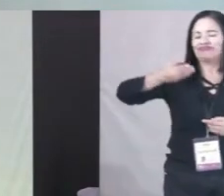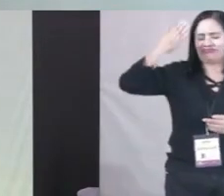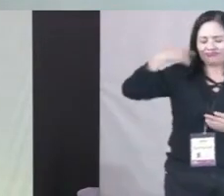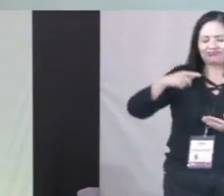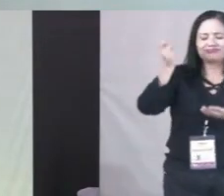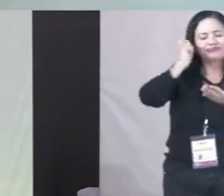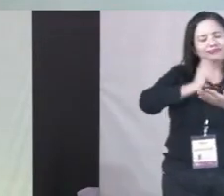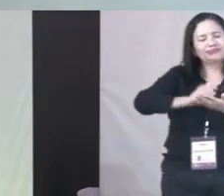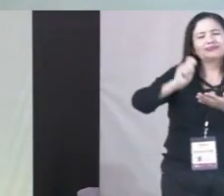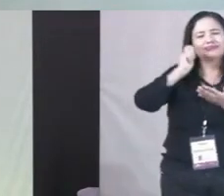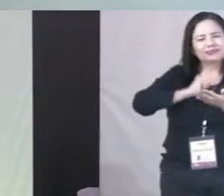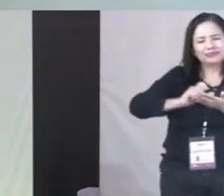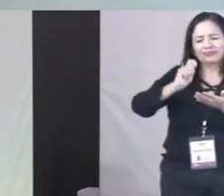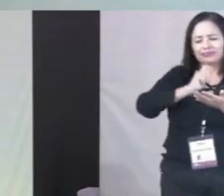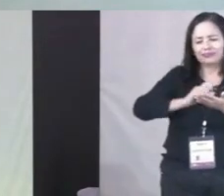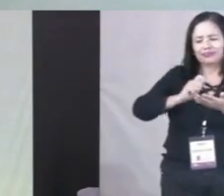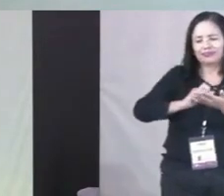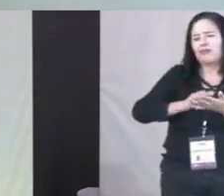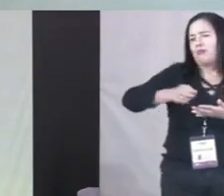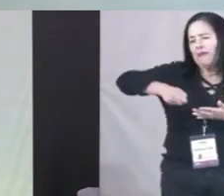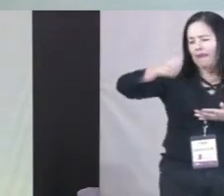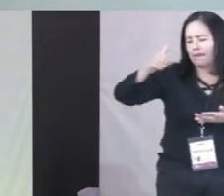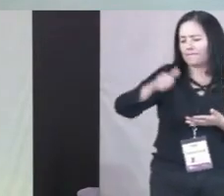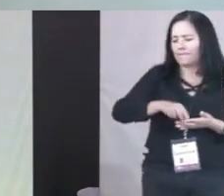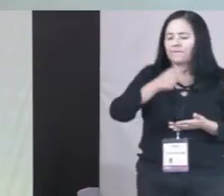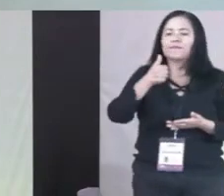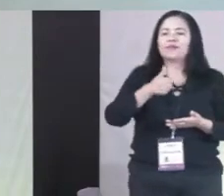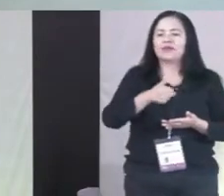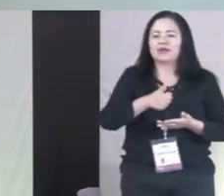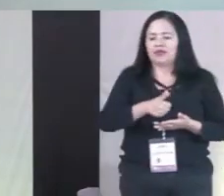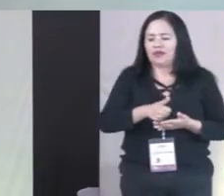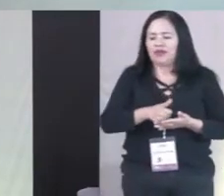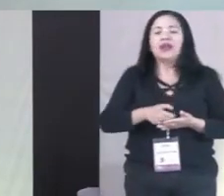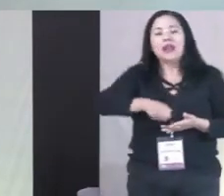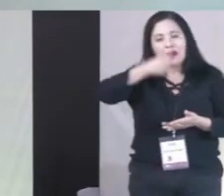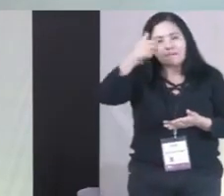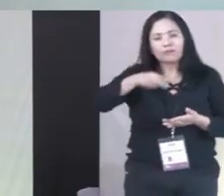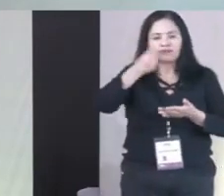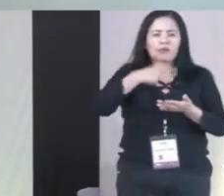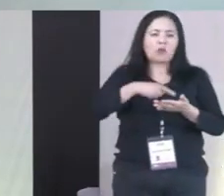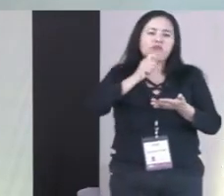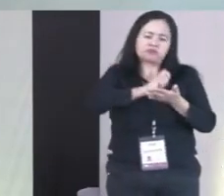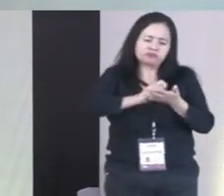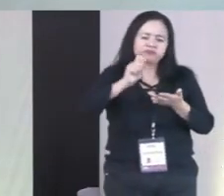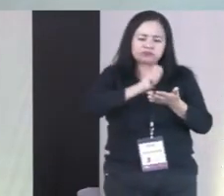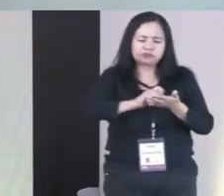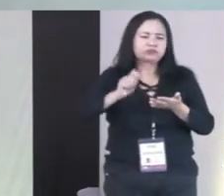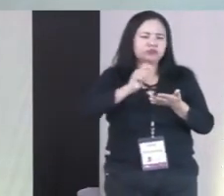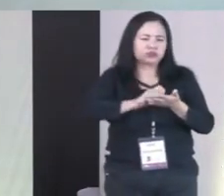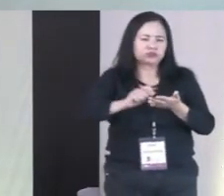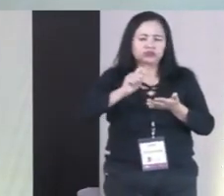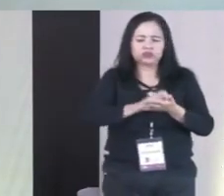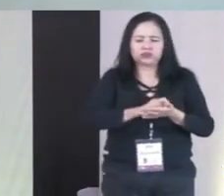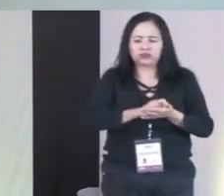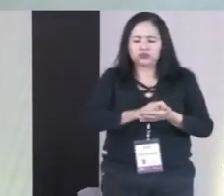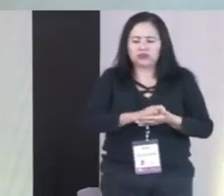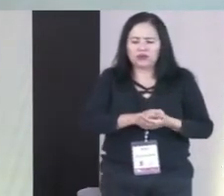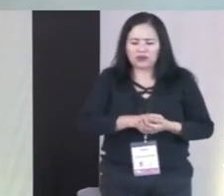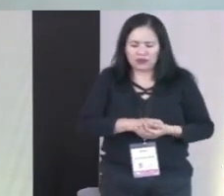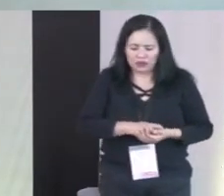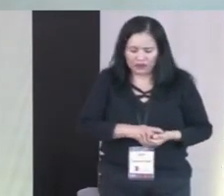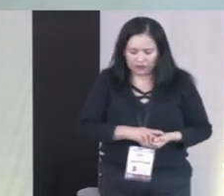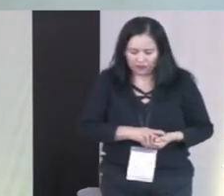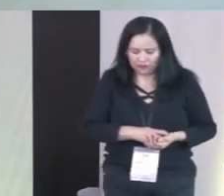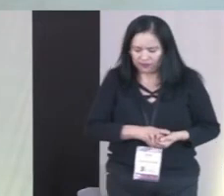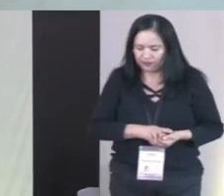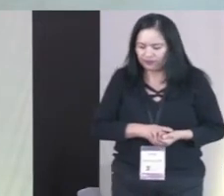iba publicando, digo, la primera versión, que cambió mucho con respecto al libro, la iba publicando por entregas en La Jornada, y al